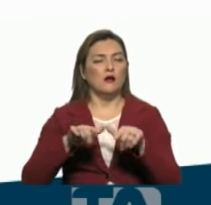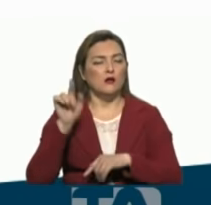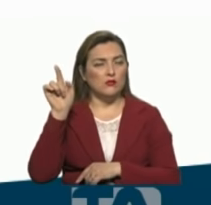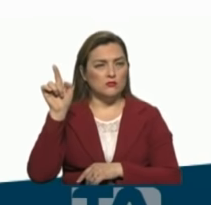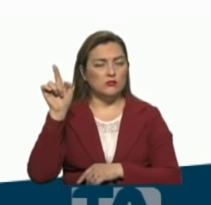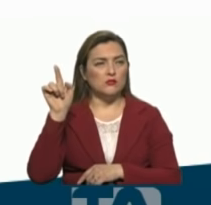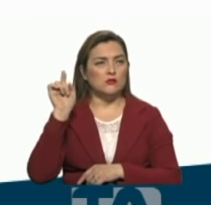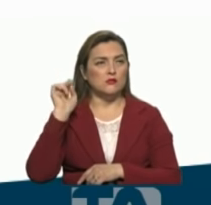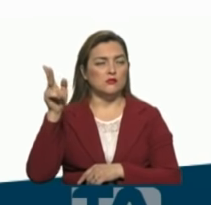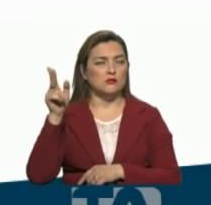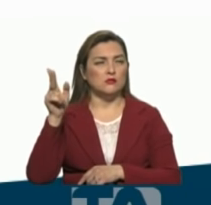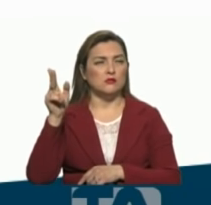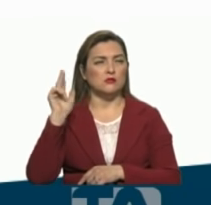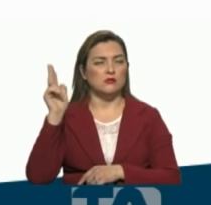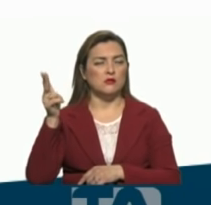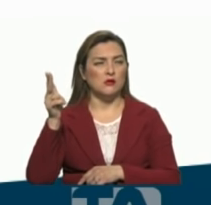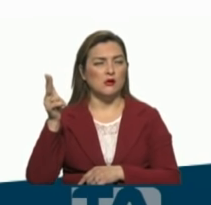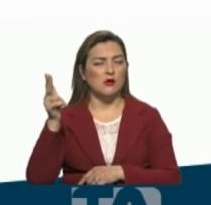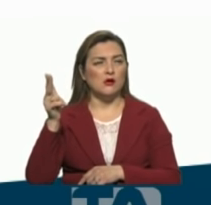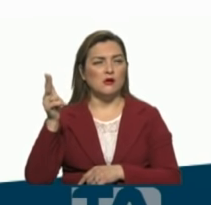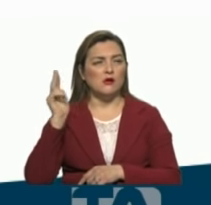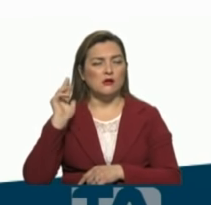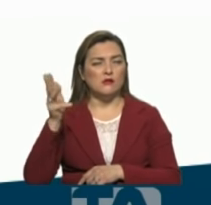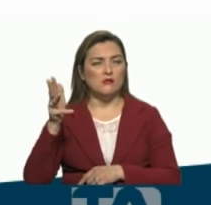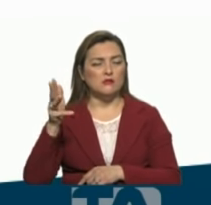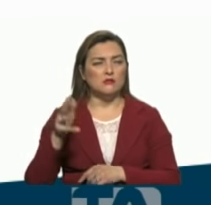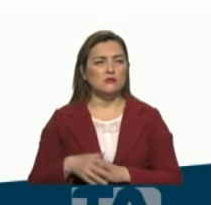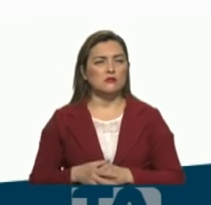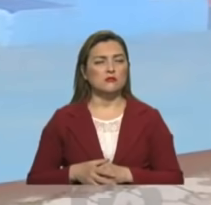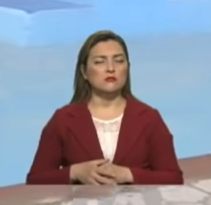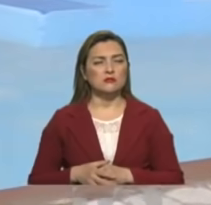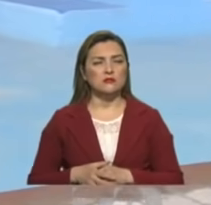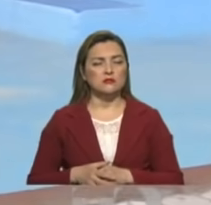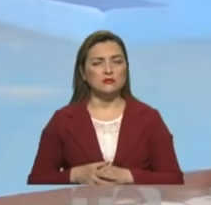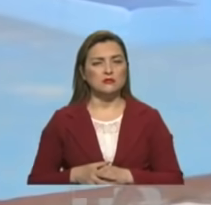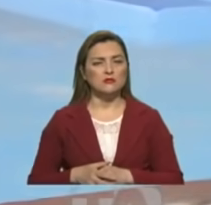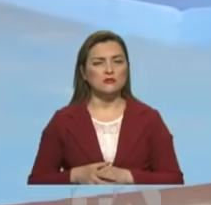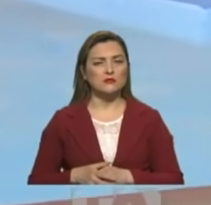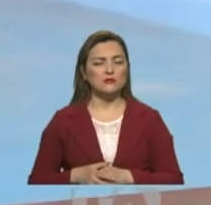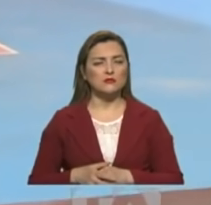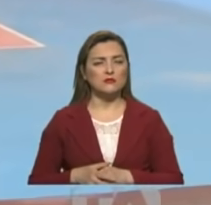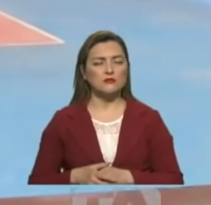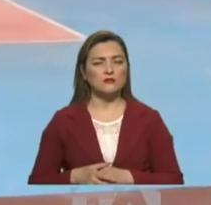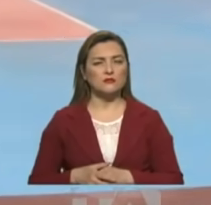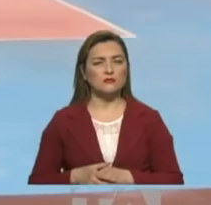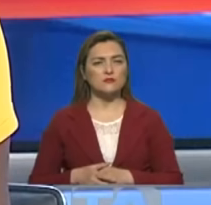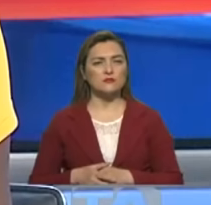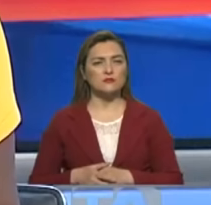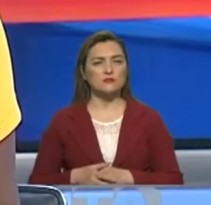El Ejército, Ferroviaria, Hermanos Cristianos, Carcelén y Menados. Helen Quiñones, 24